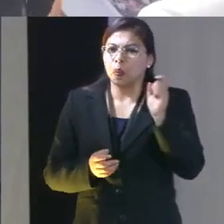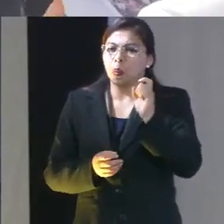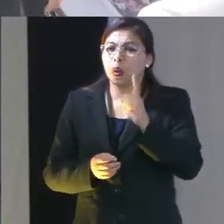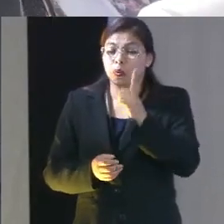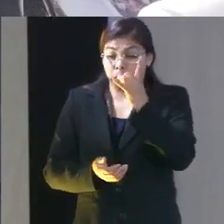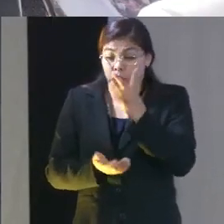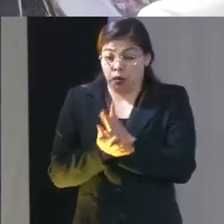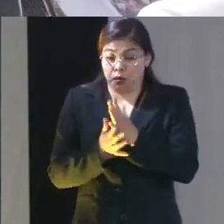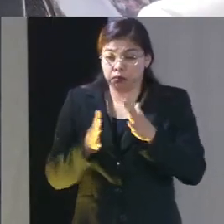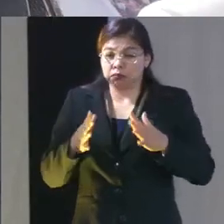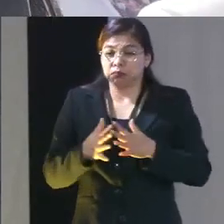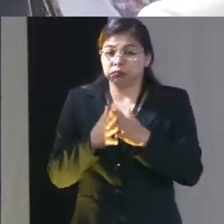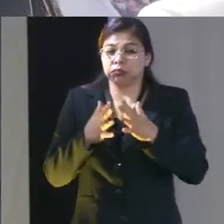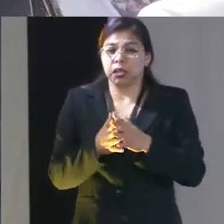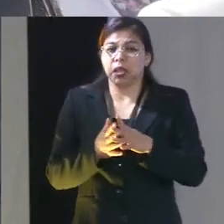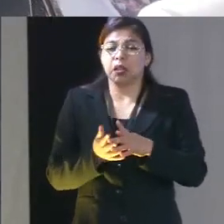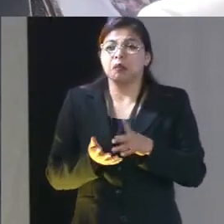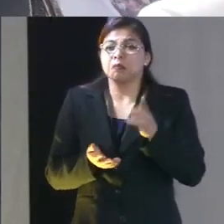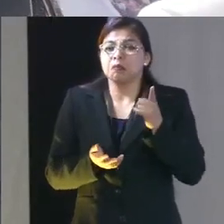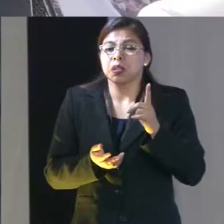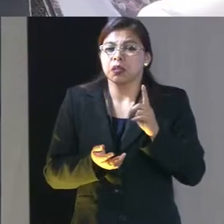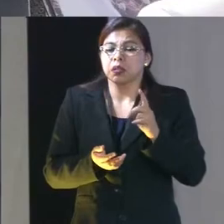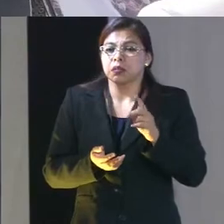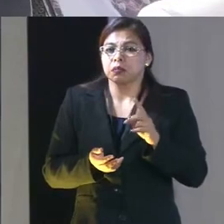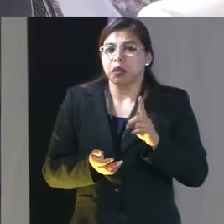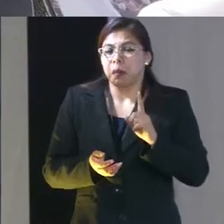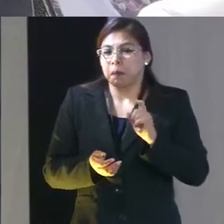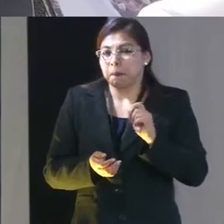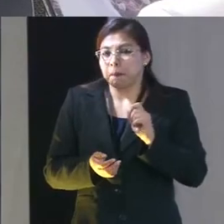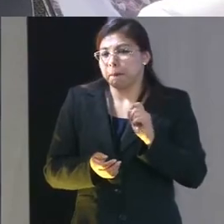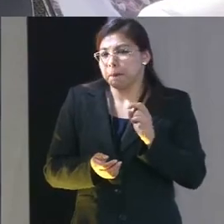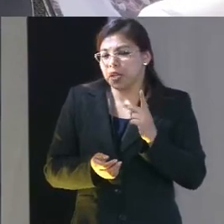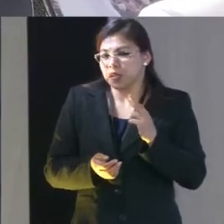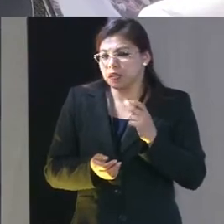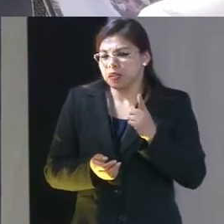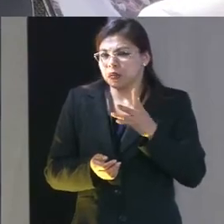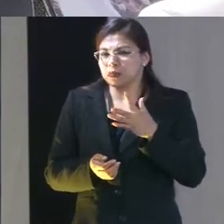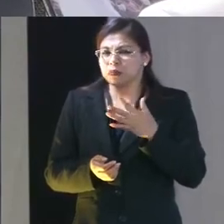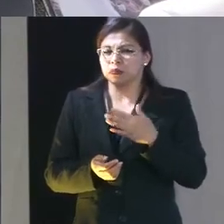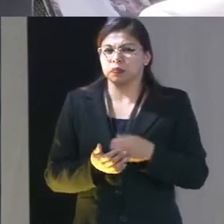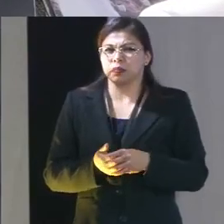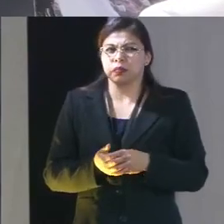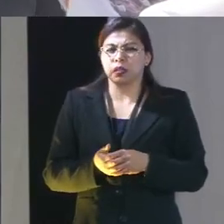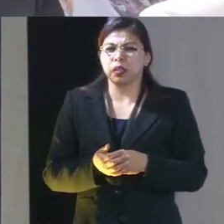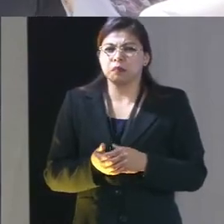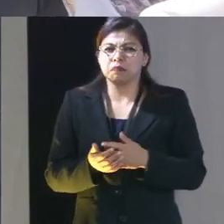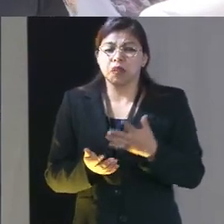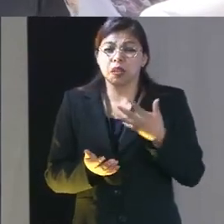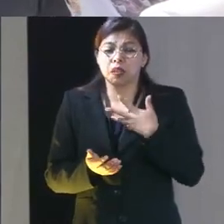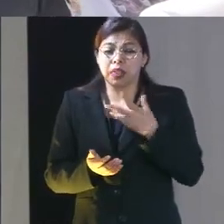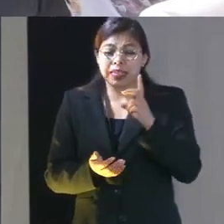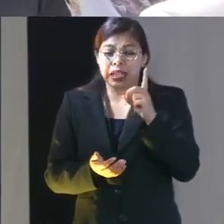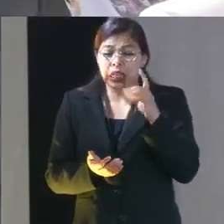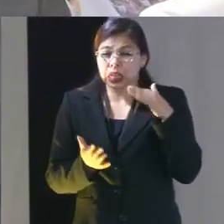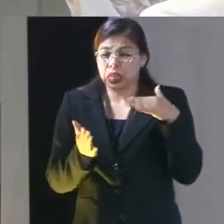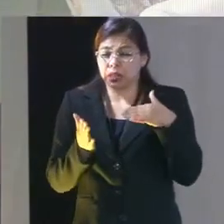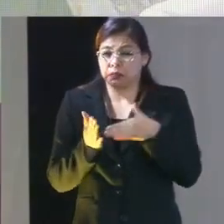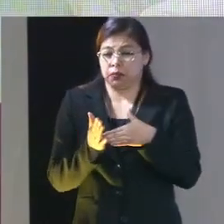Cuando en una sola batalla en 1525, la batalla de Pavía, había 30.000